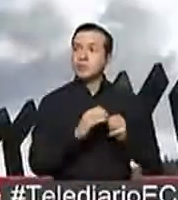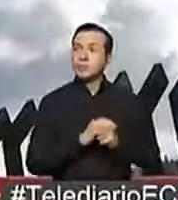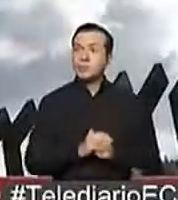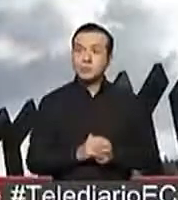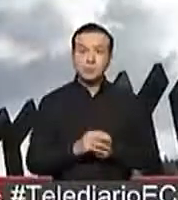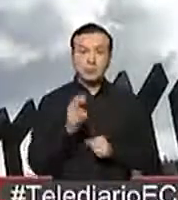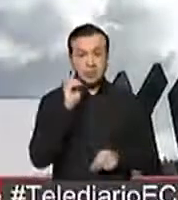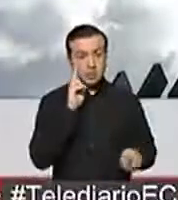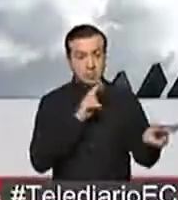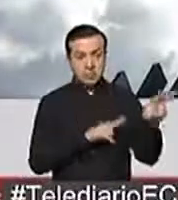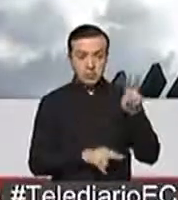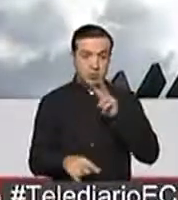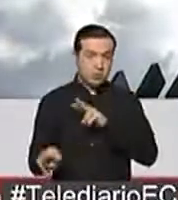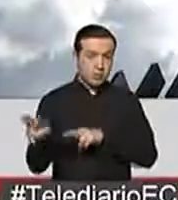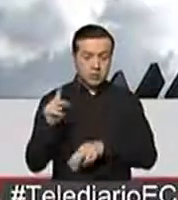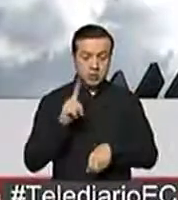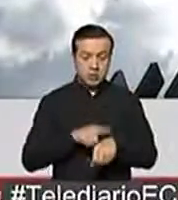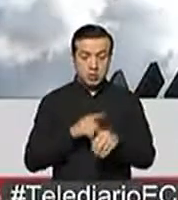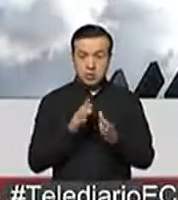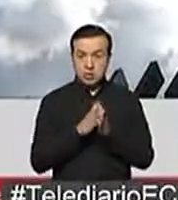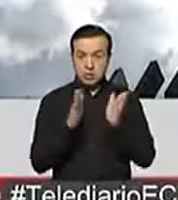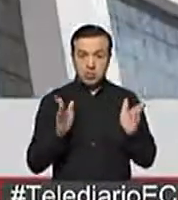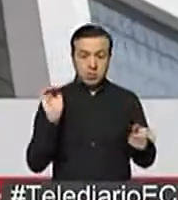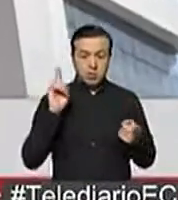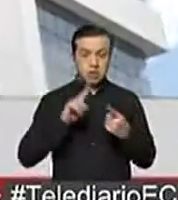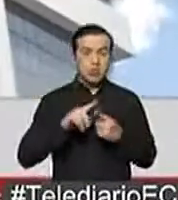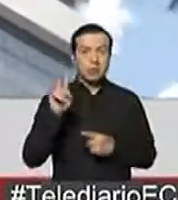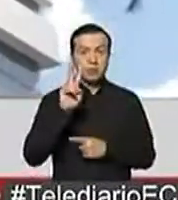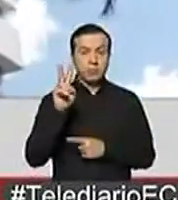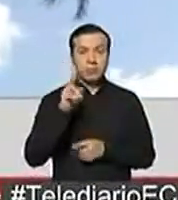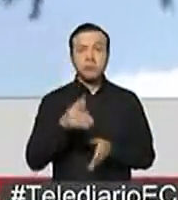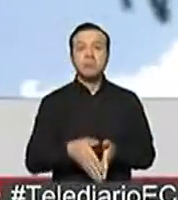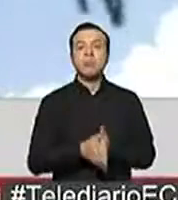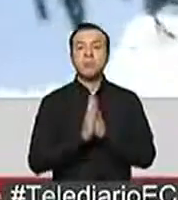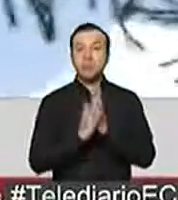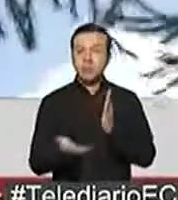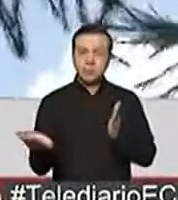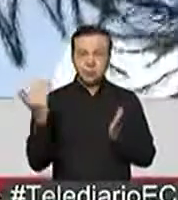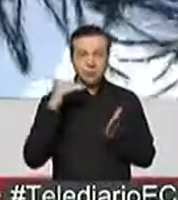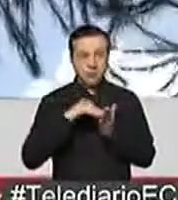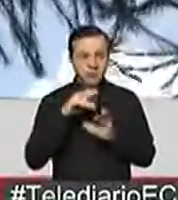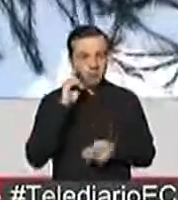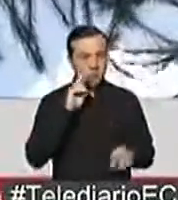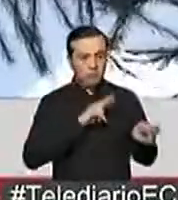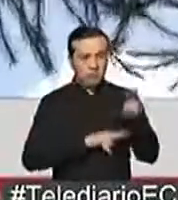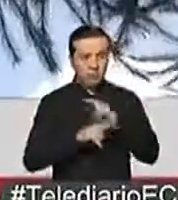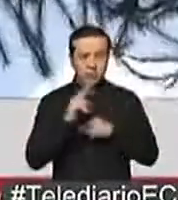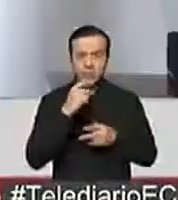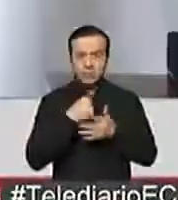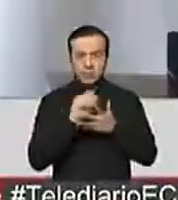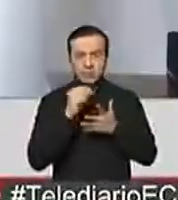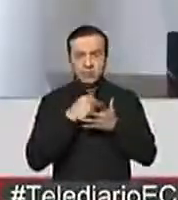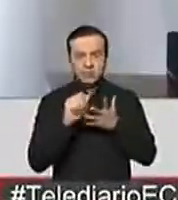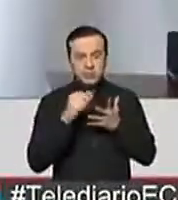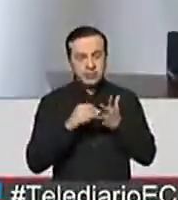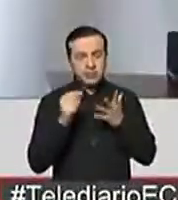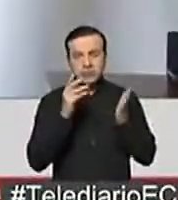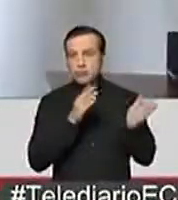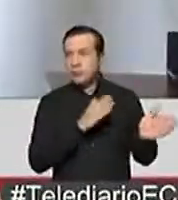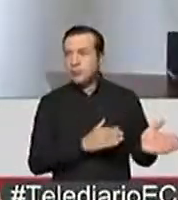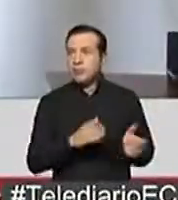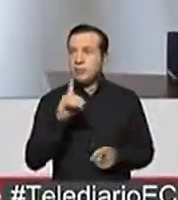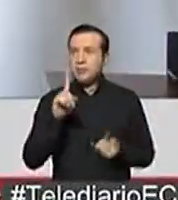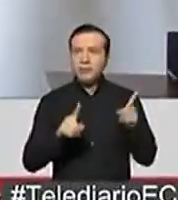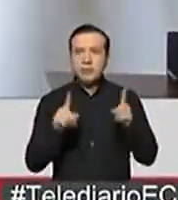Los evaluados tendrán como plazo hasta este viernes para solicitar la reconsideración de los resultados. Bueno, tenemos